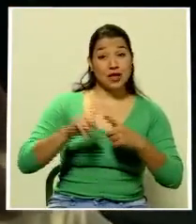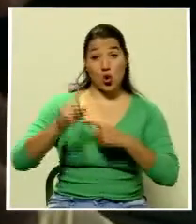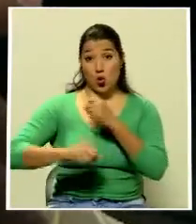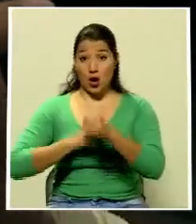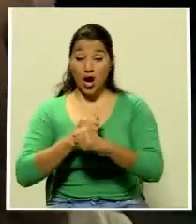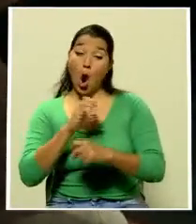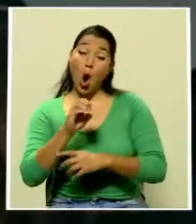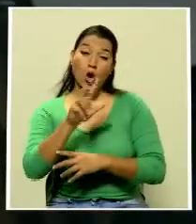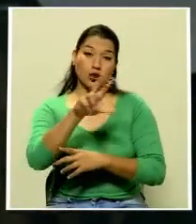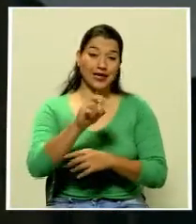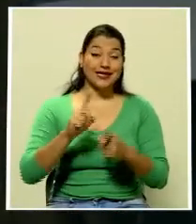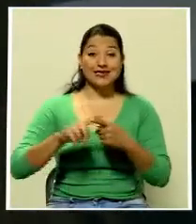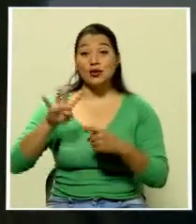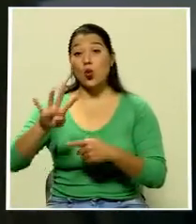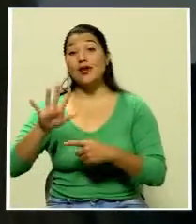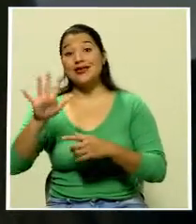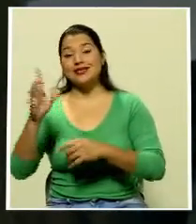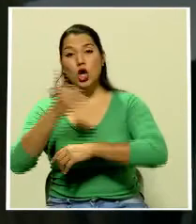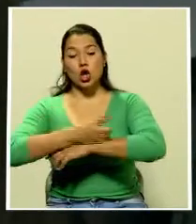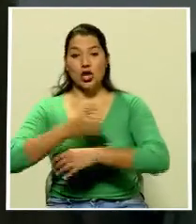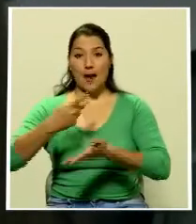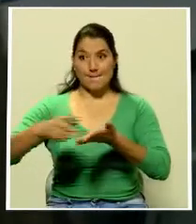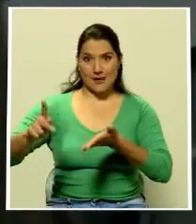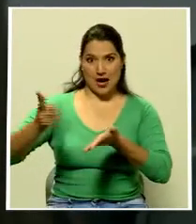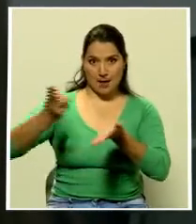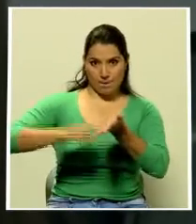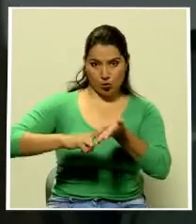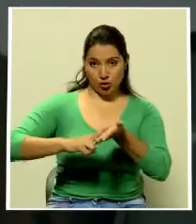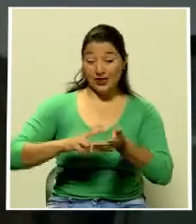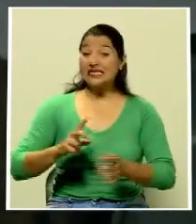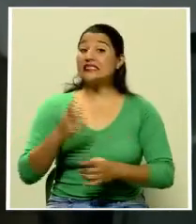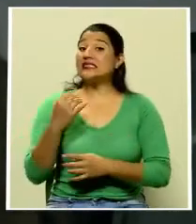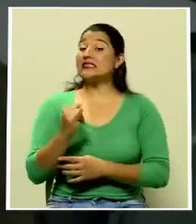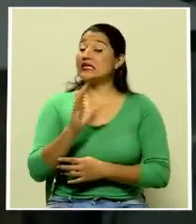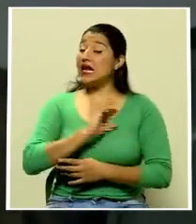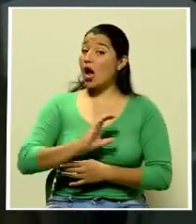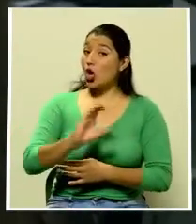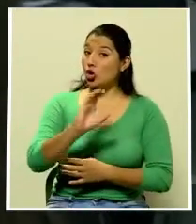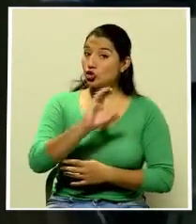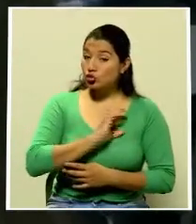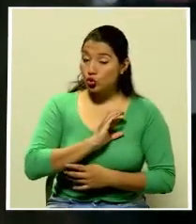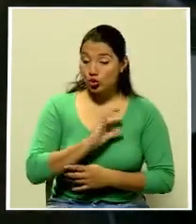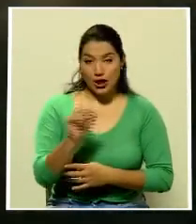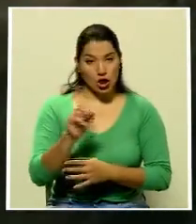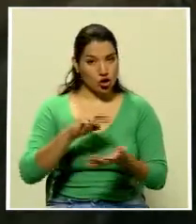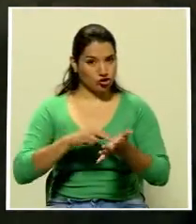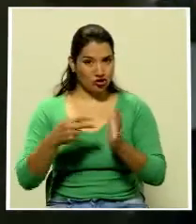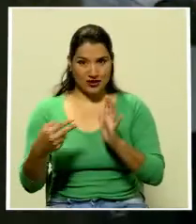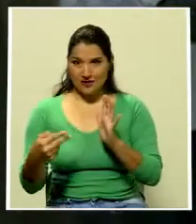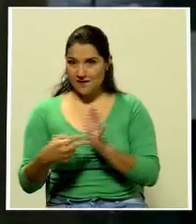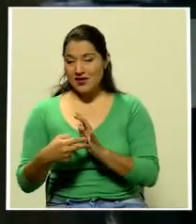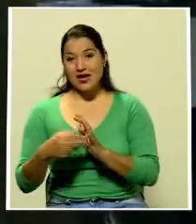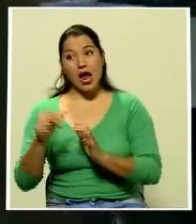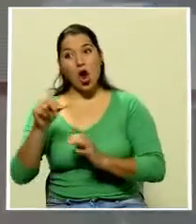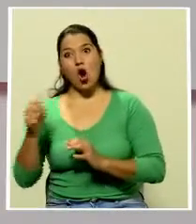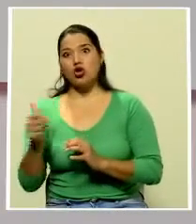30 a 45 días multa, siempre que la conducta no constituya un delito con una pena